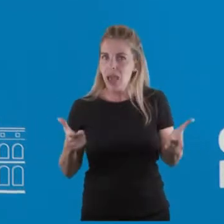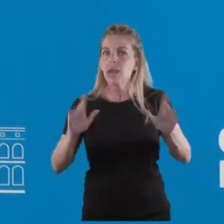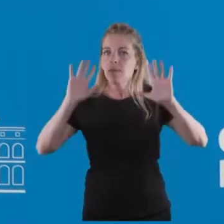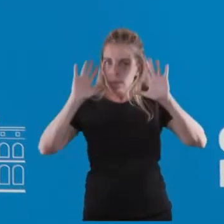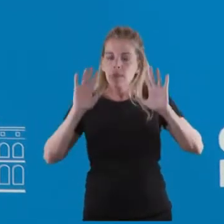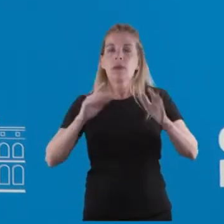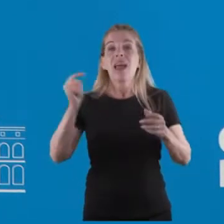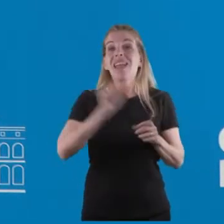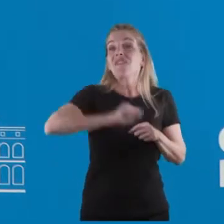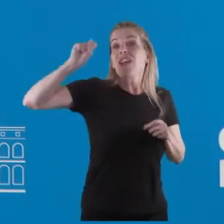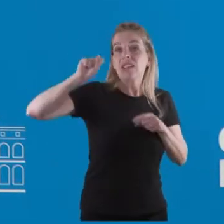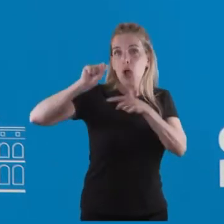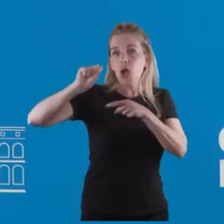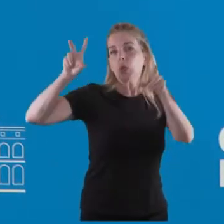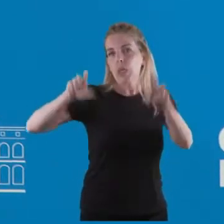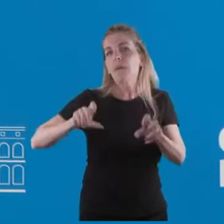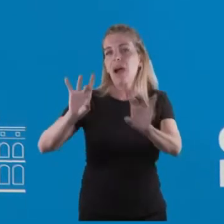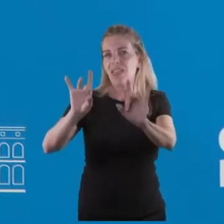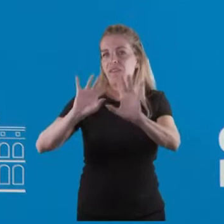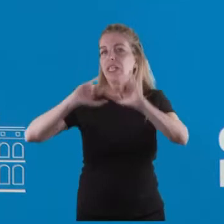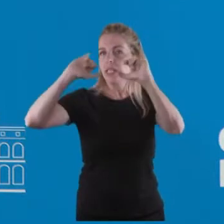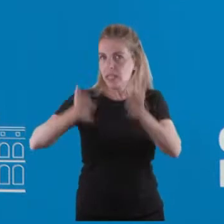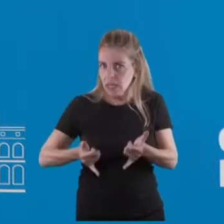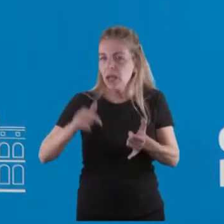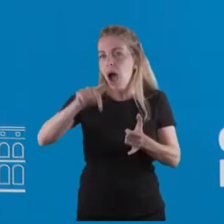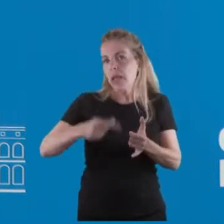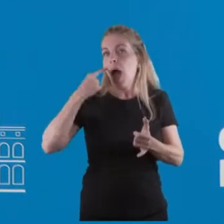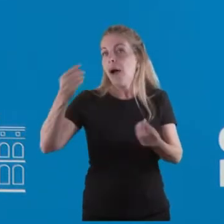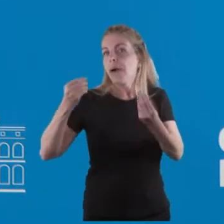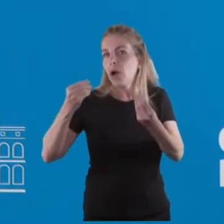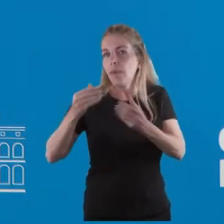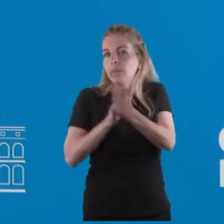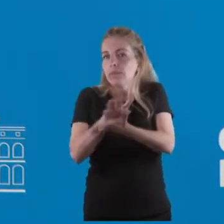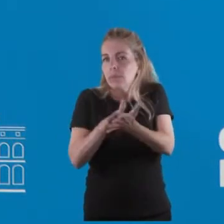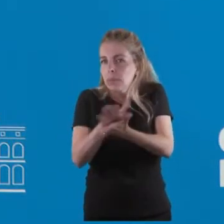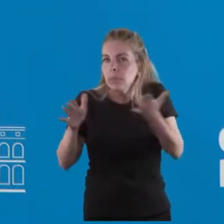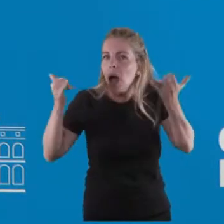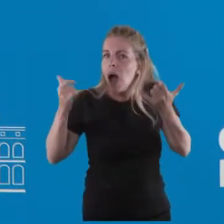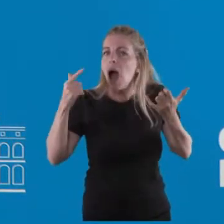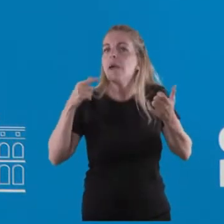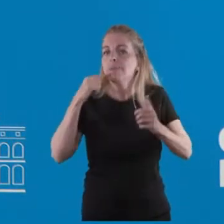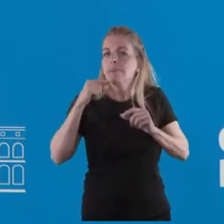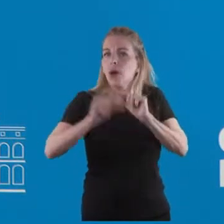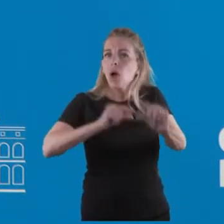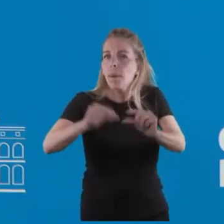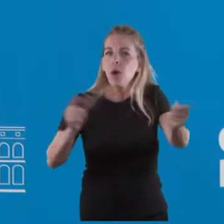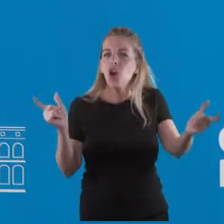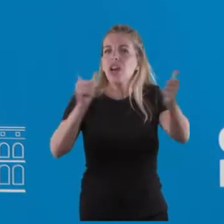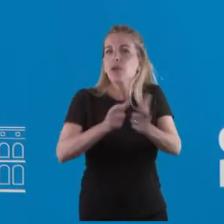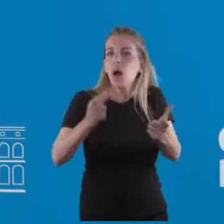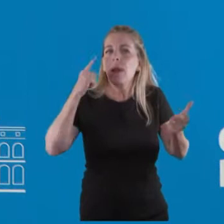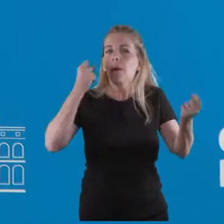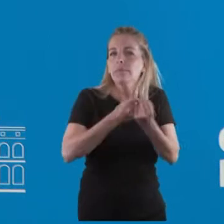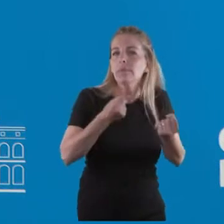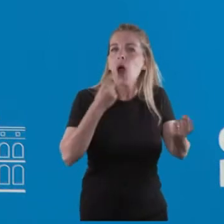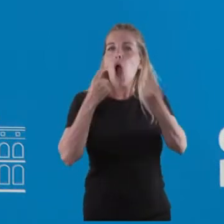límite la inflación es un problema al cual estamos haciendo frente no solamente con los acuerdos para el control del cuidado de los